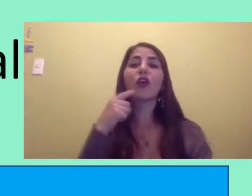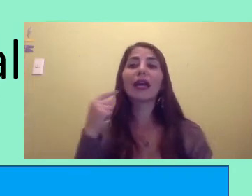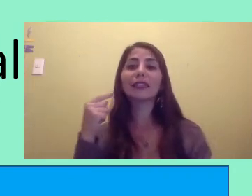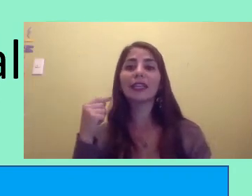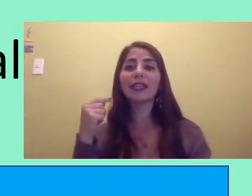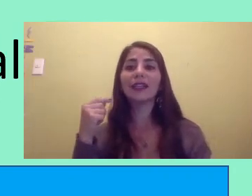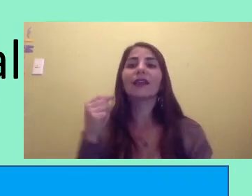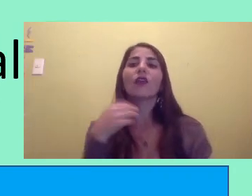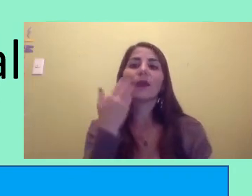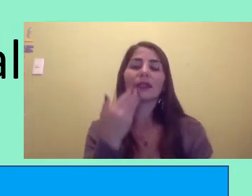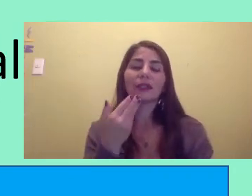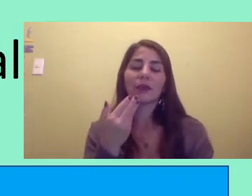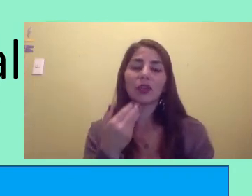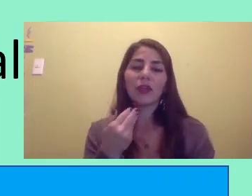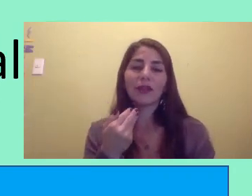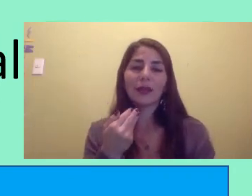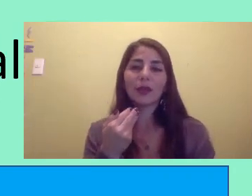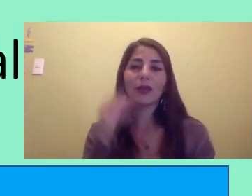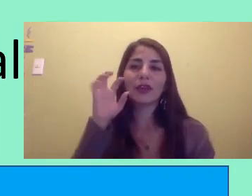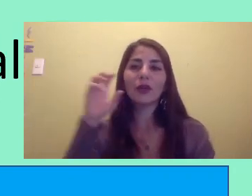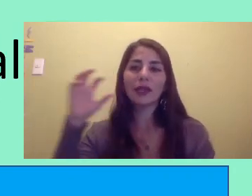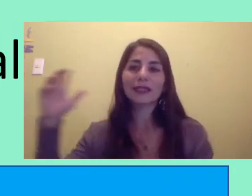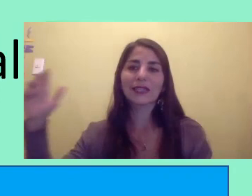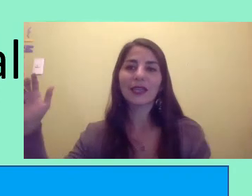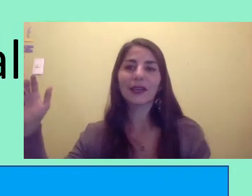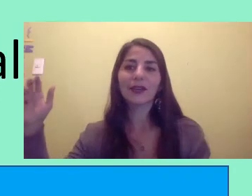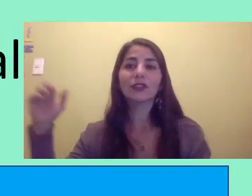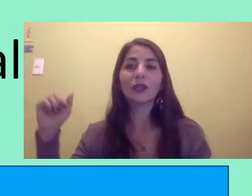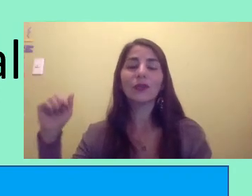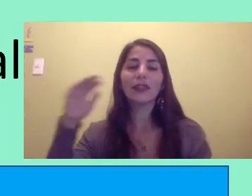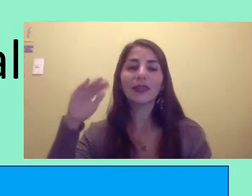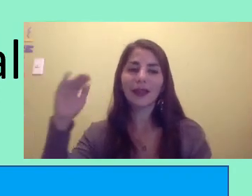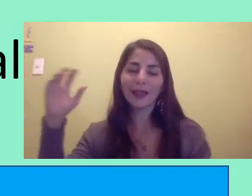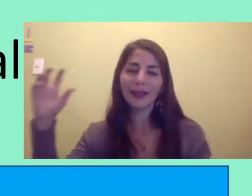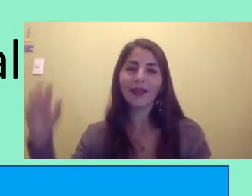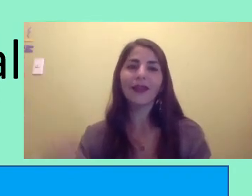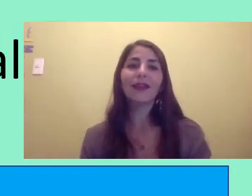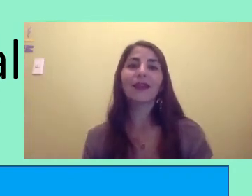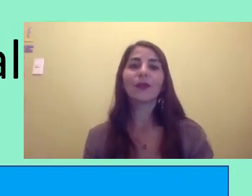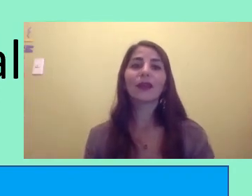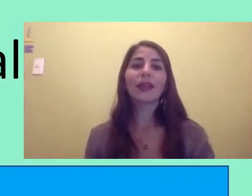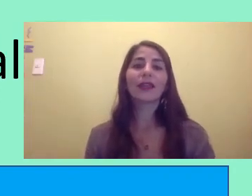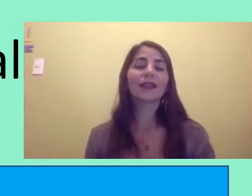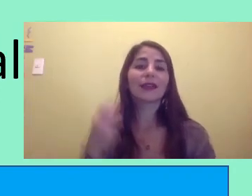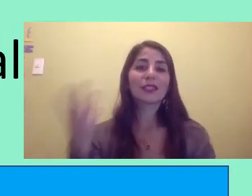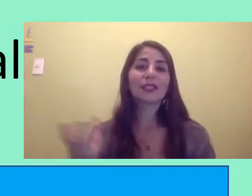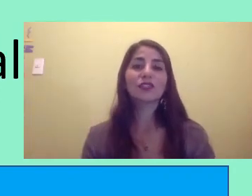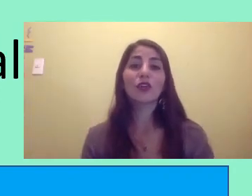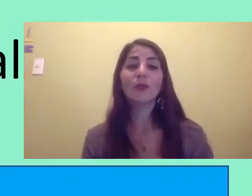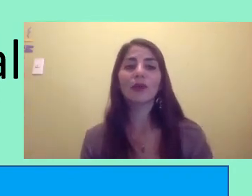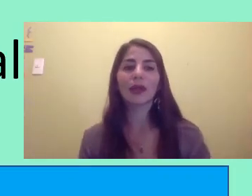Entonces yo digo Catherine, obviamente termino de hablar primero y la seña continúa de cada una